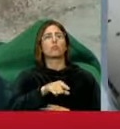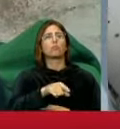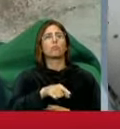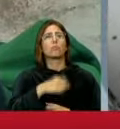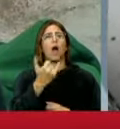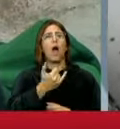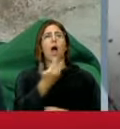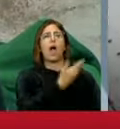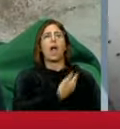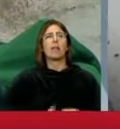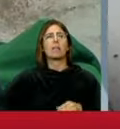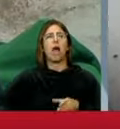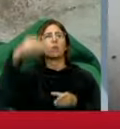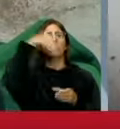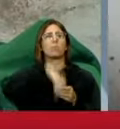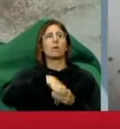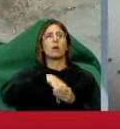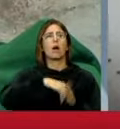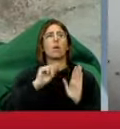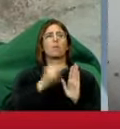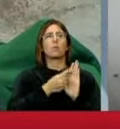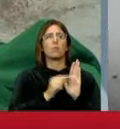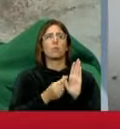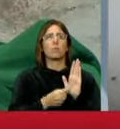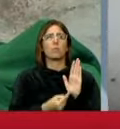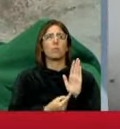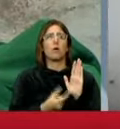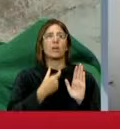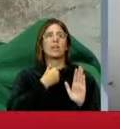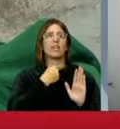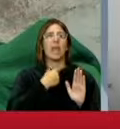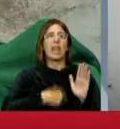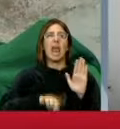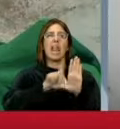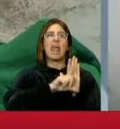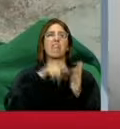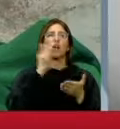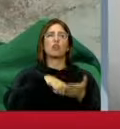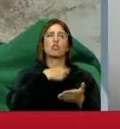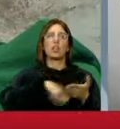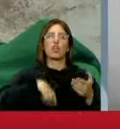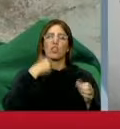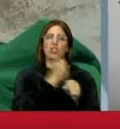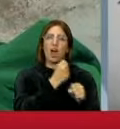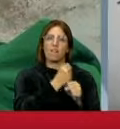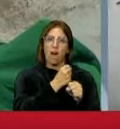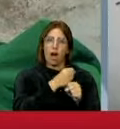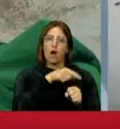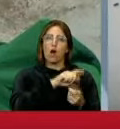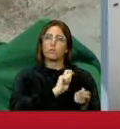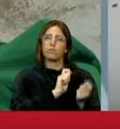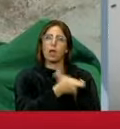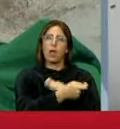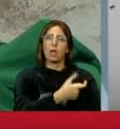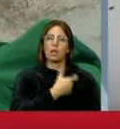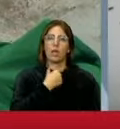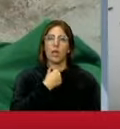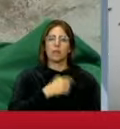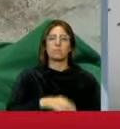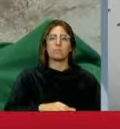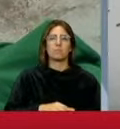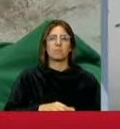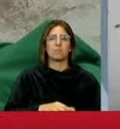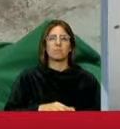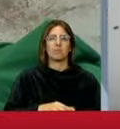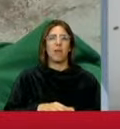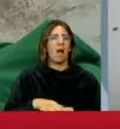¿No? Manso favor. Si te dicen que Javier Milei está loco, psiquiátrico, y el sábado a la tarde prendiste la tele a las 5